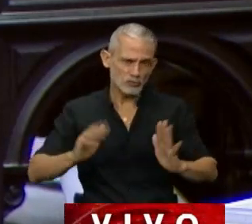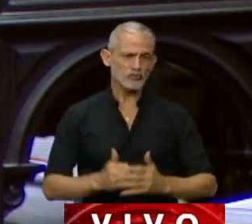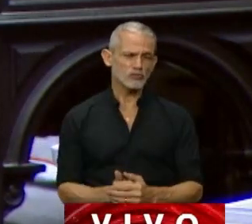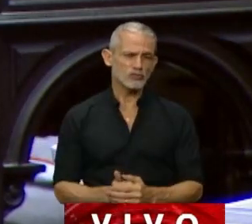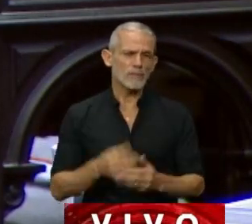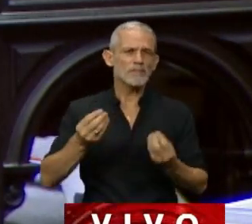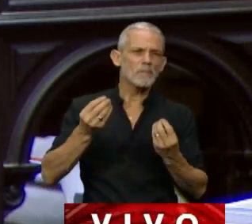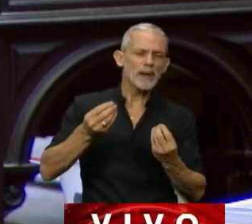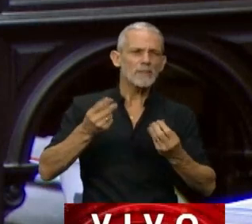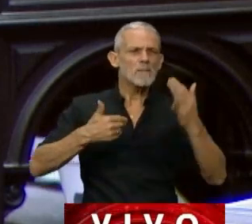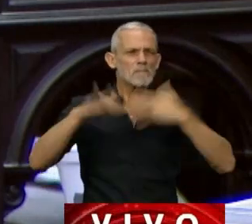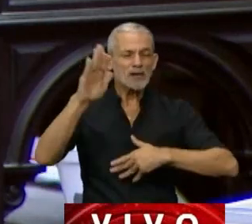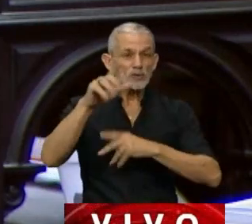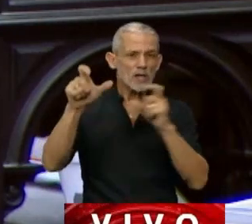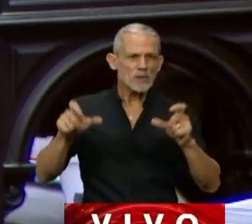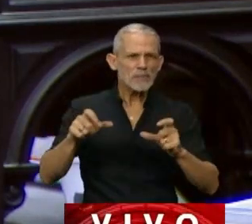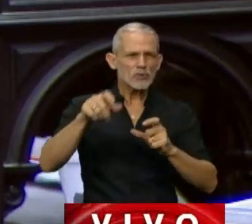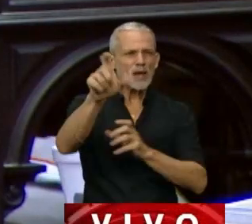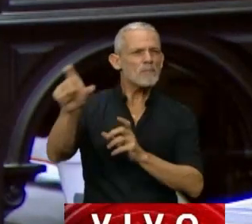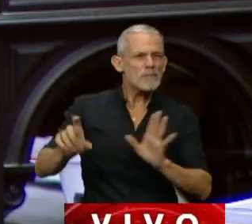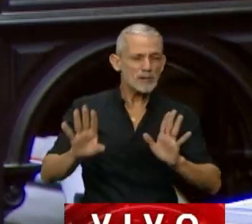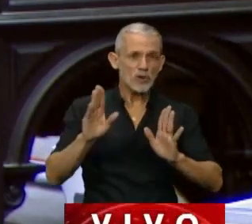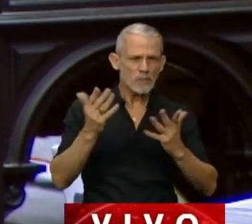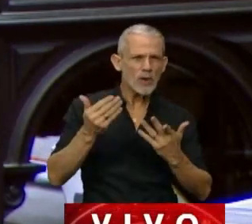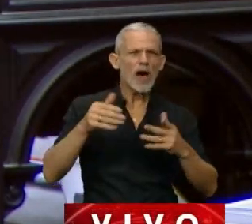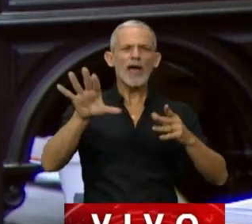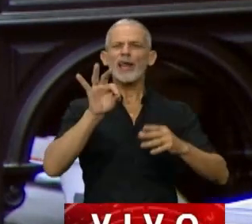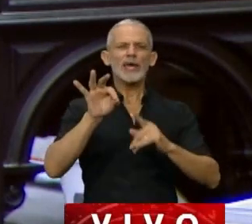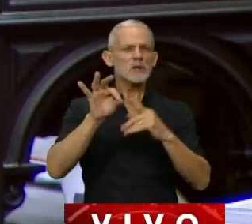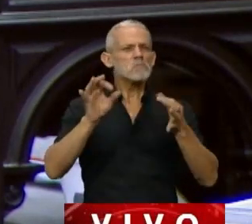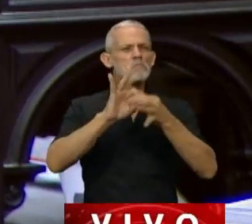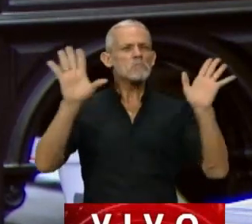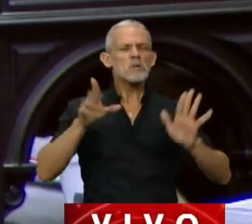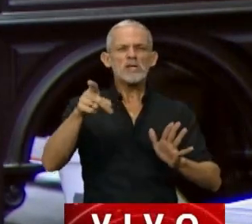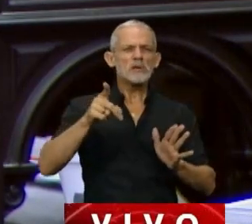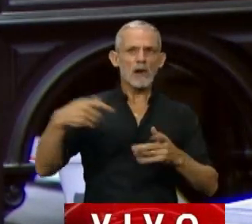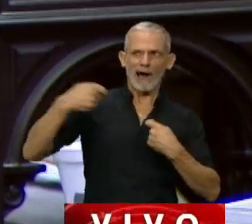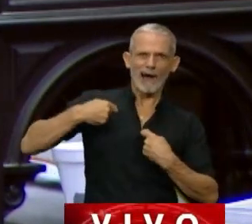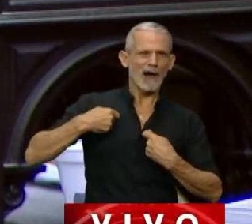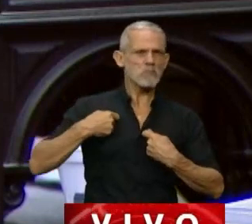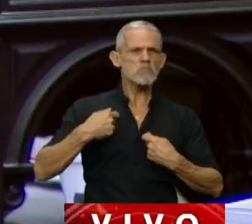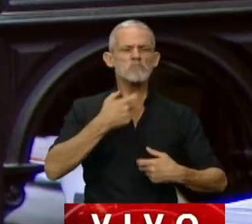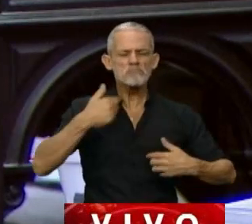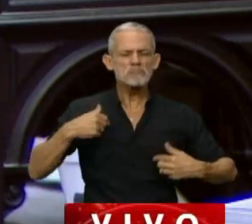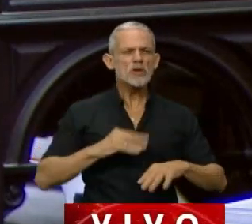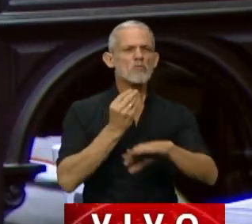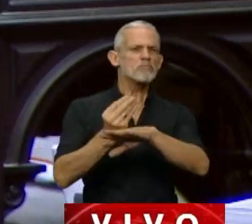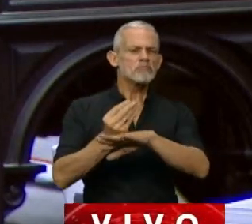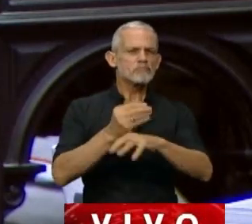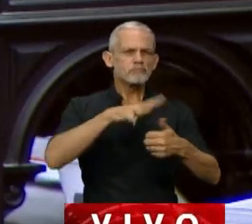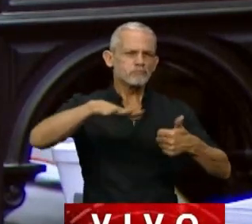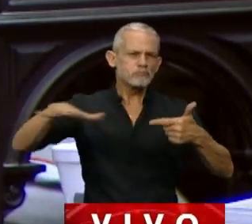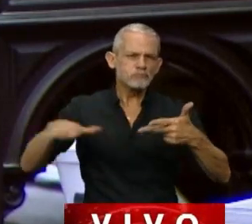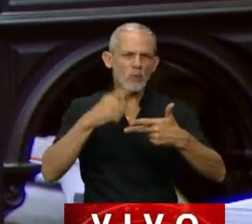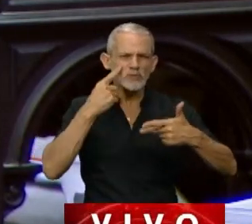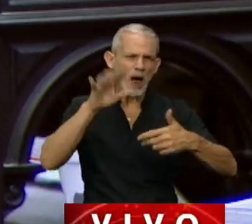que la mayoría silenciosa pueda elegir libremente y sin aprietes a quienes quieren que los representen en los distintos